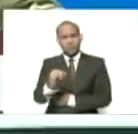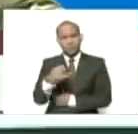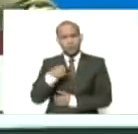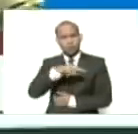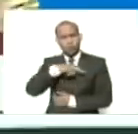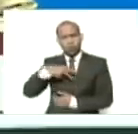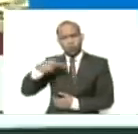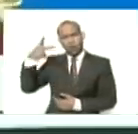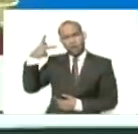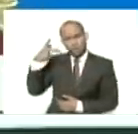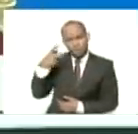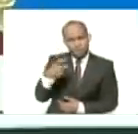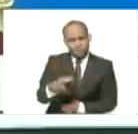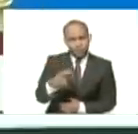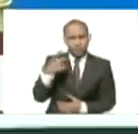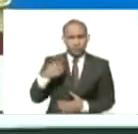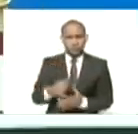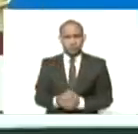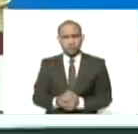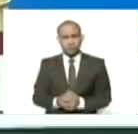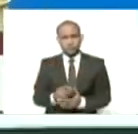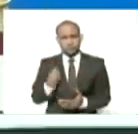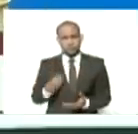inyectar casi